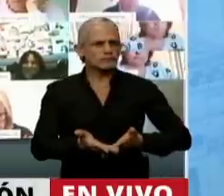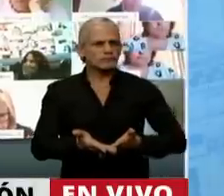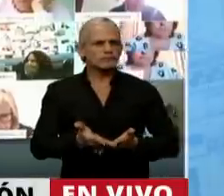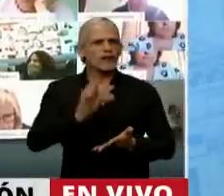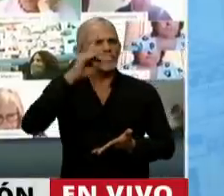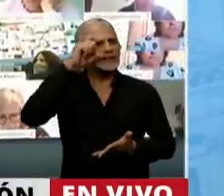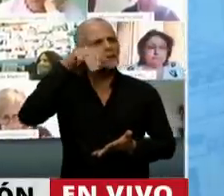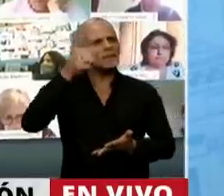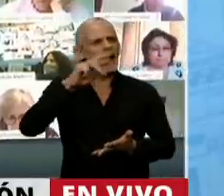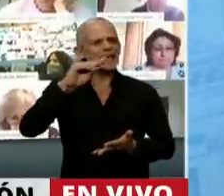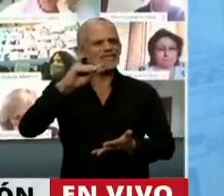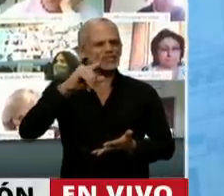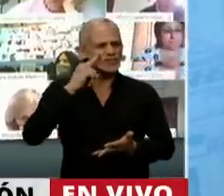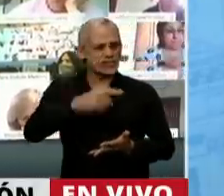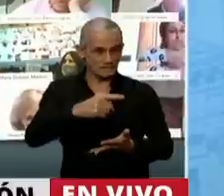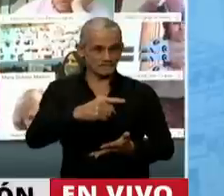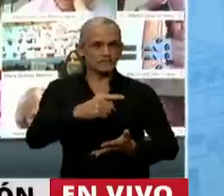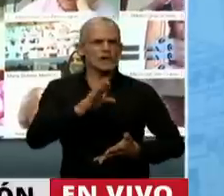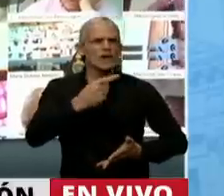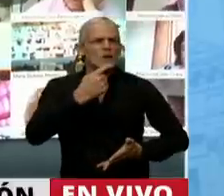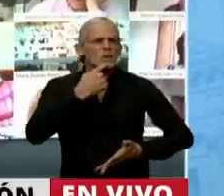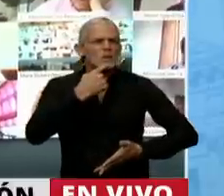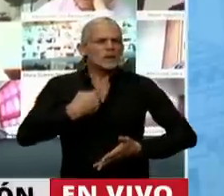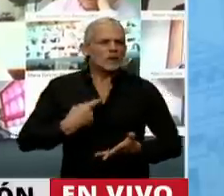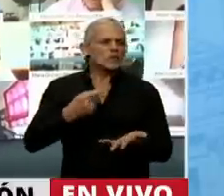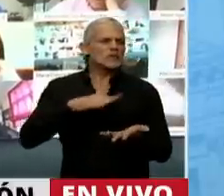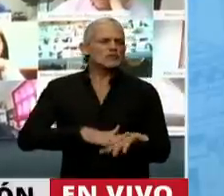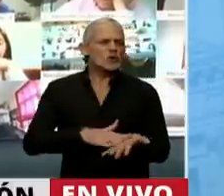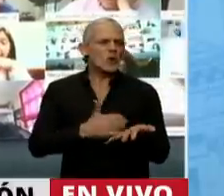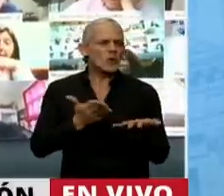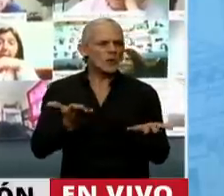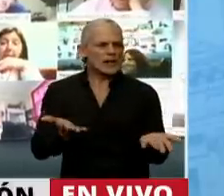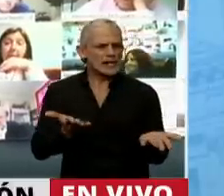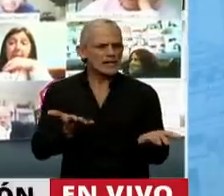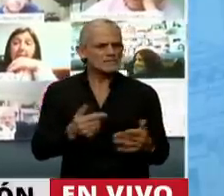De Marchi hace una consulta sobre